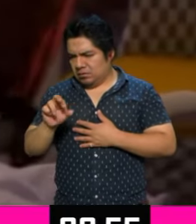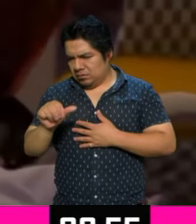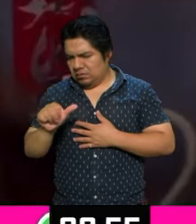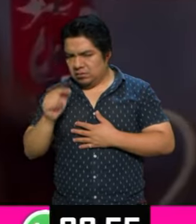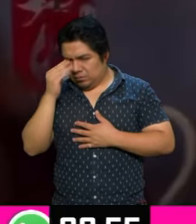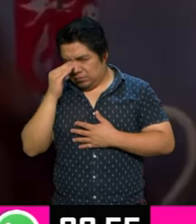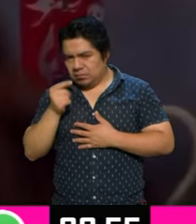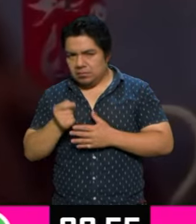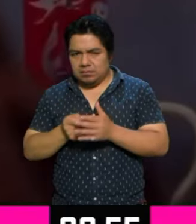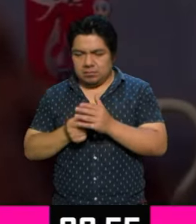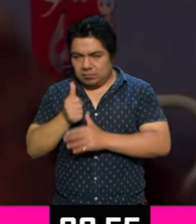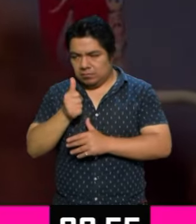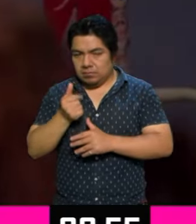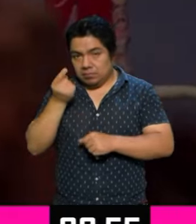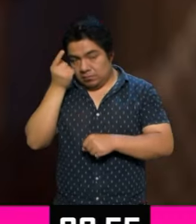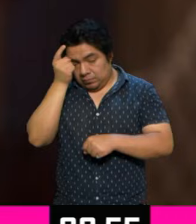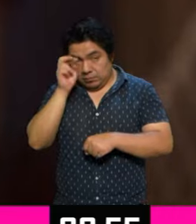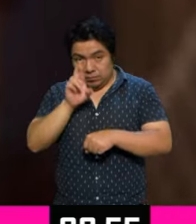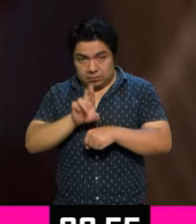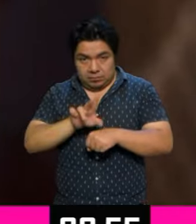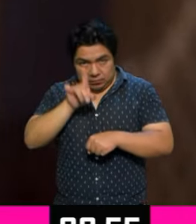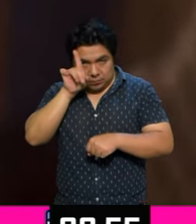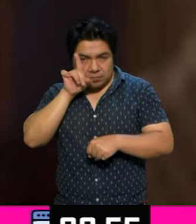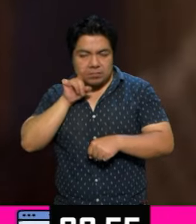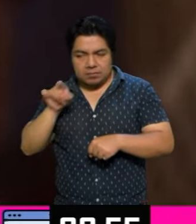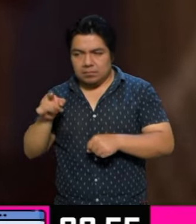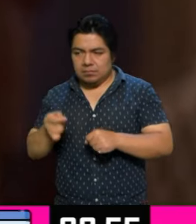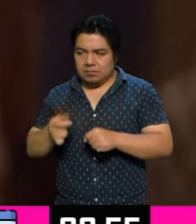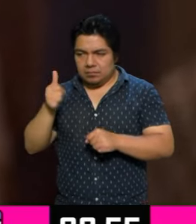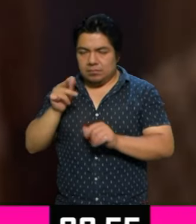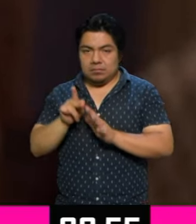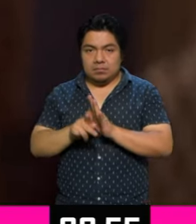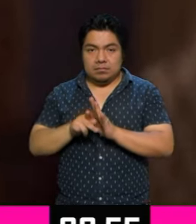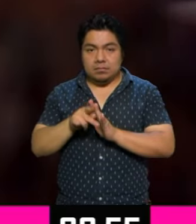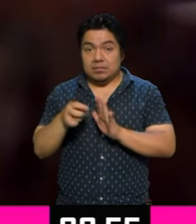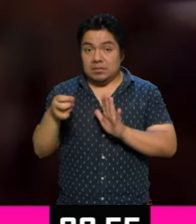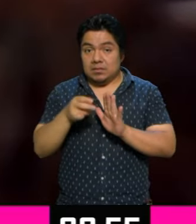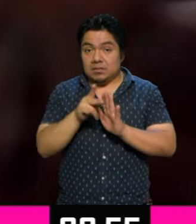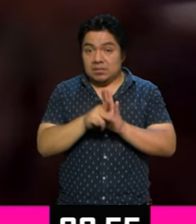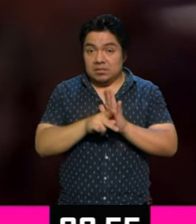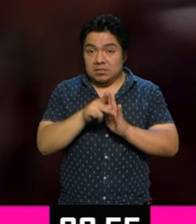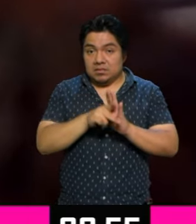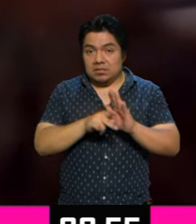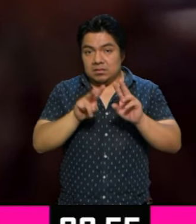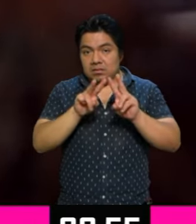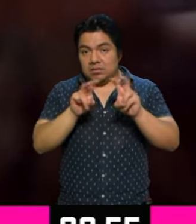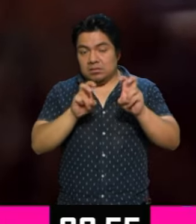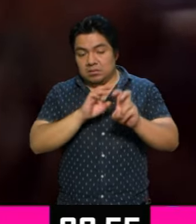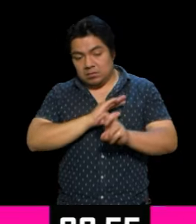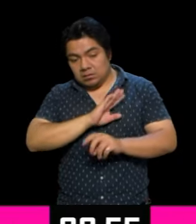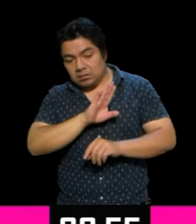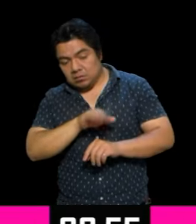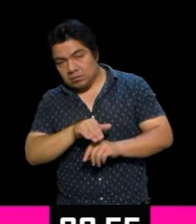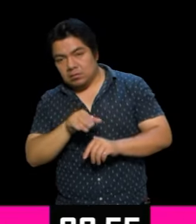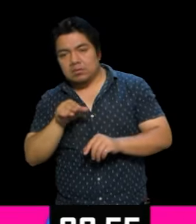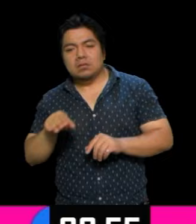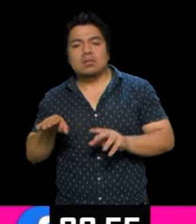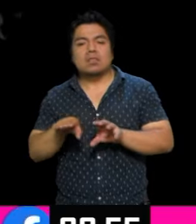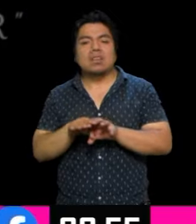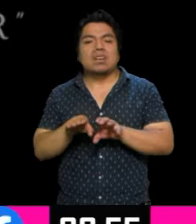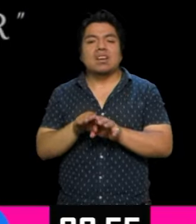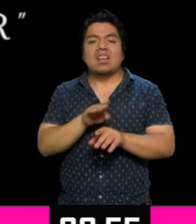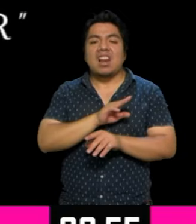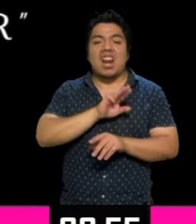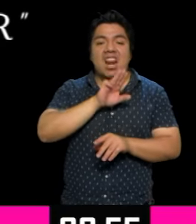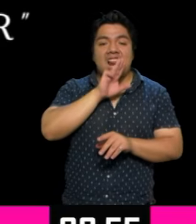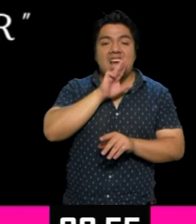una directora. Es una ópera prima de esta directora. Y lo más padre de esta película es que toca el tema de la muerte como nunca antes. Ella es Sora, la mamá de la niña.